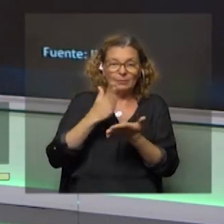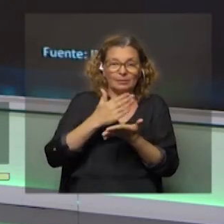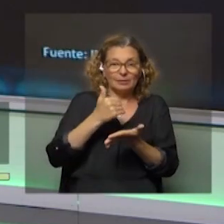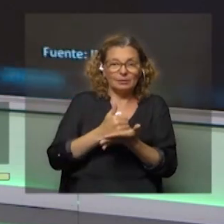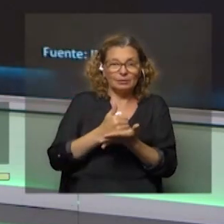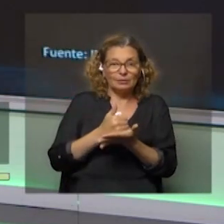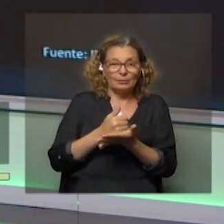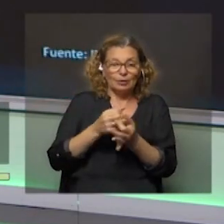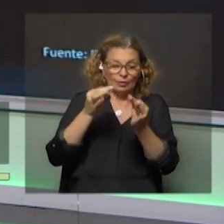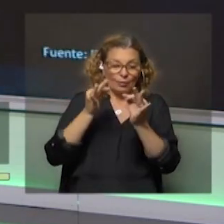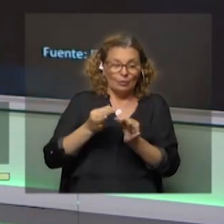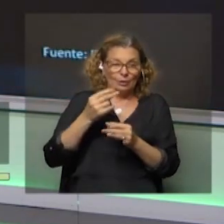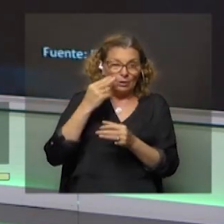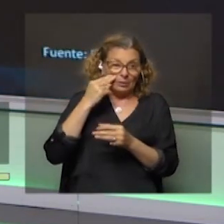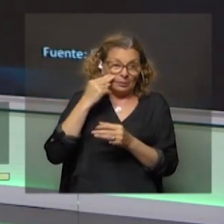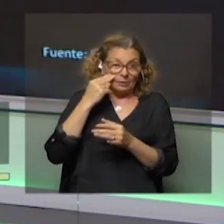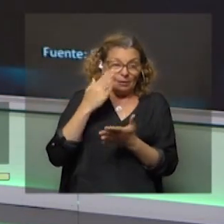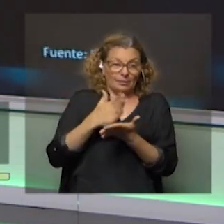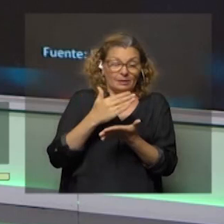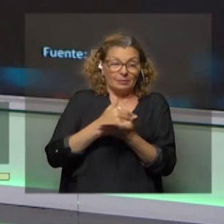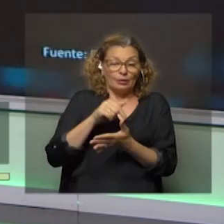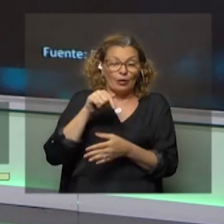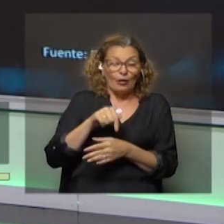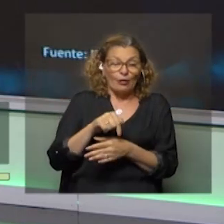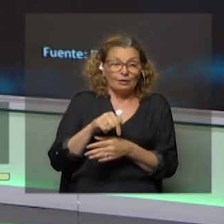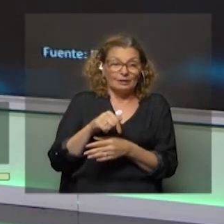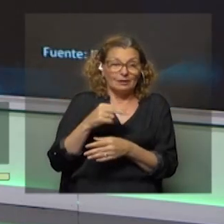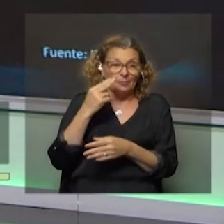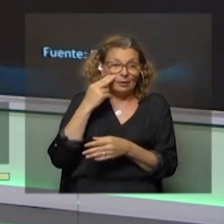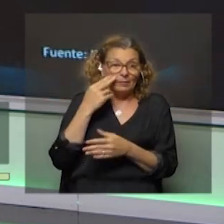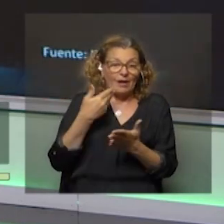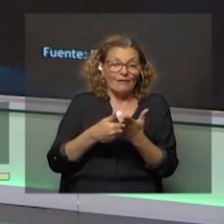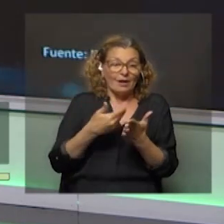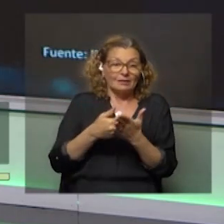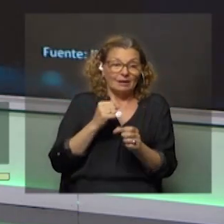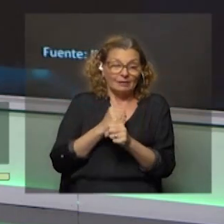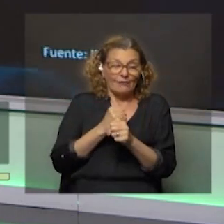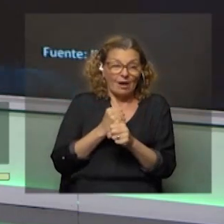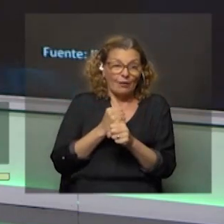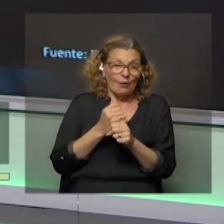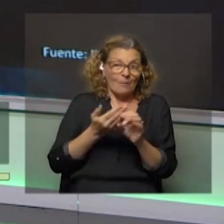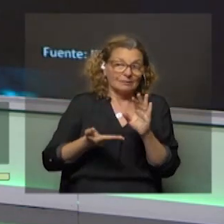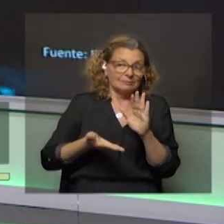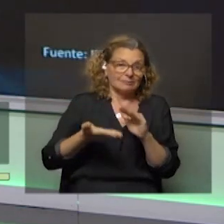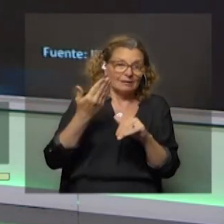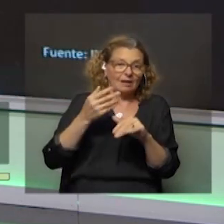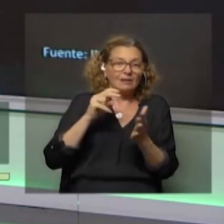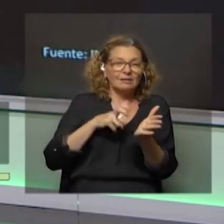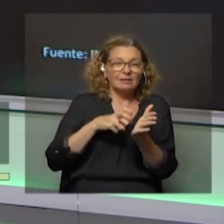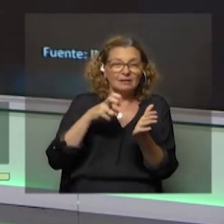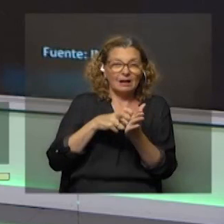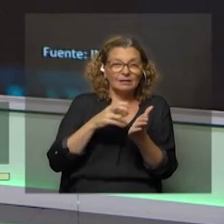porque son justamente los departamentos que hoy por hoy tienen las tasas de desempleo más alta de alguna manera en el caso de salto